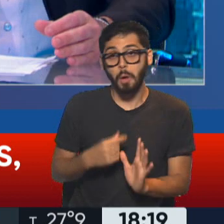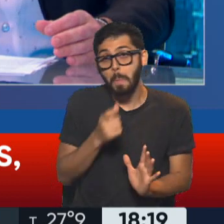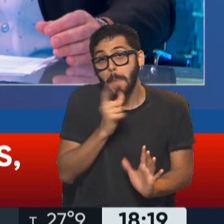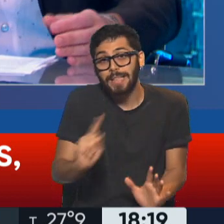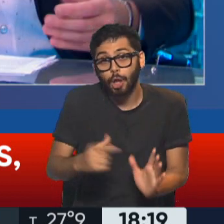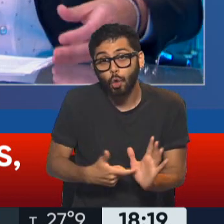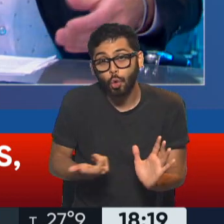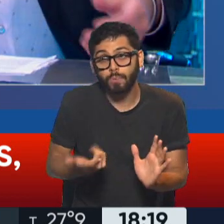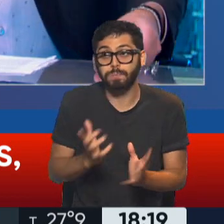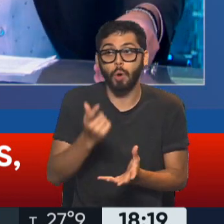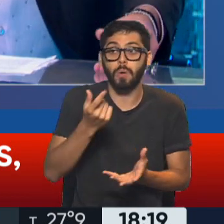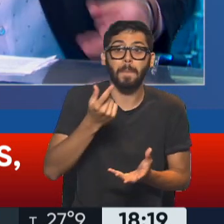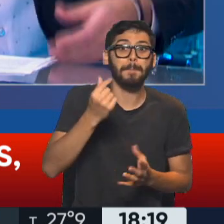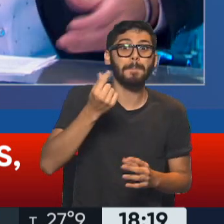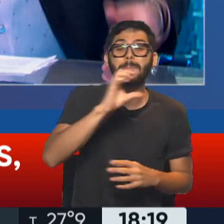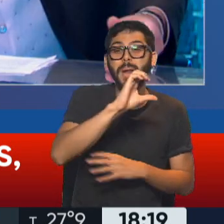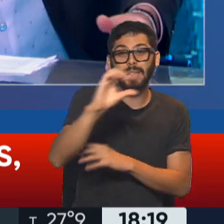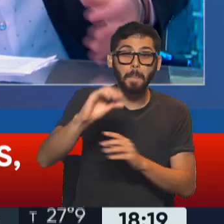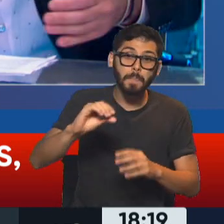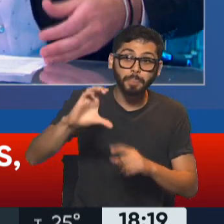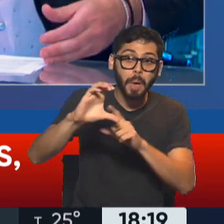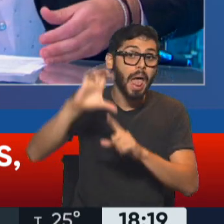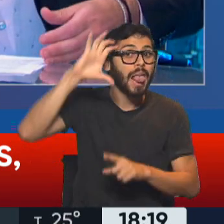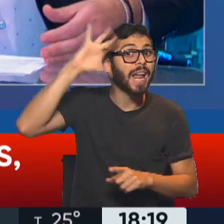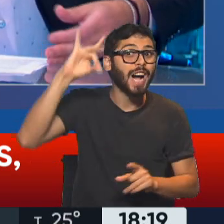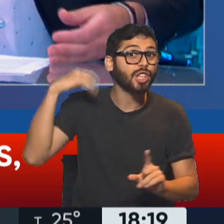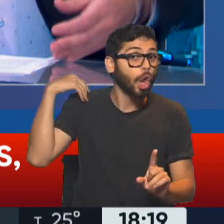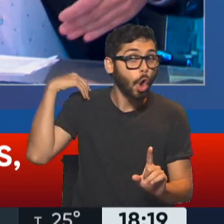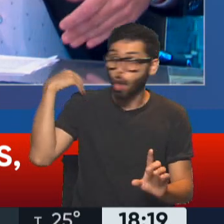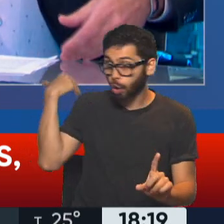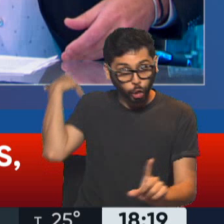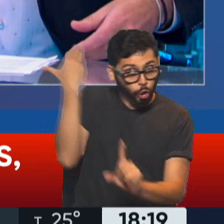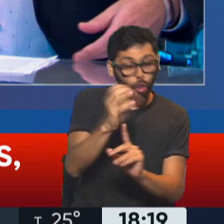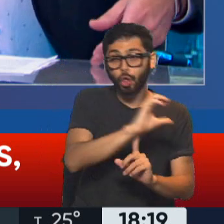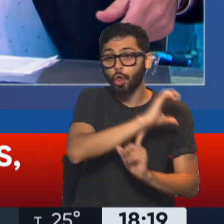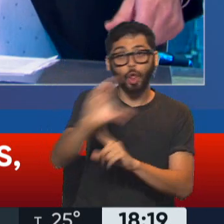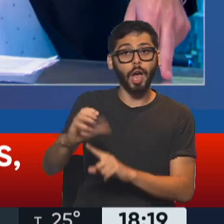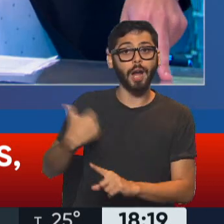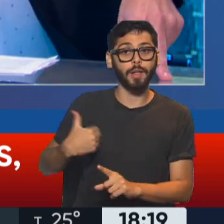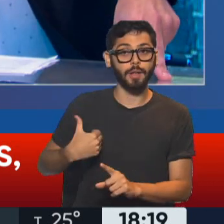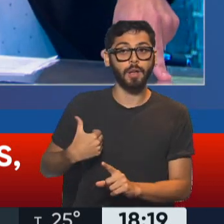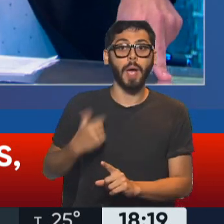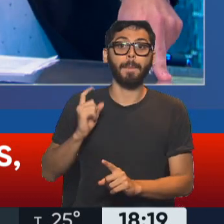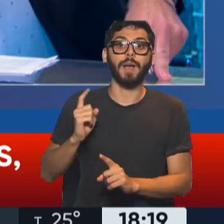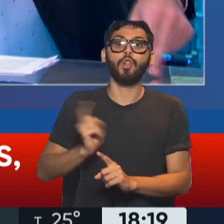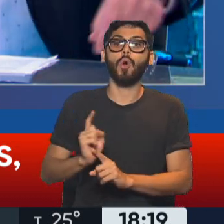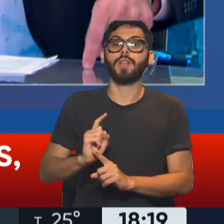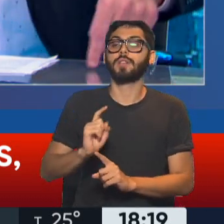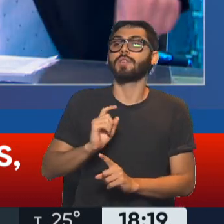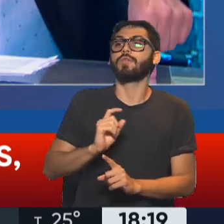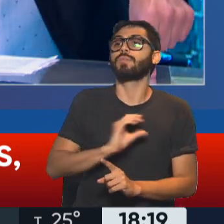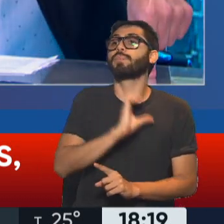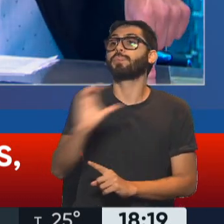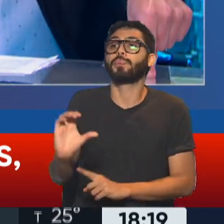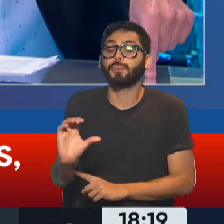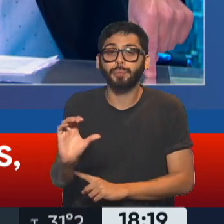historia y viendo los resultados inmediatos que vio. Porque no es que el préstamo fue al inicio del gobierno y tardó 4 años en darse cuenta.